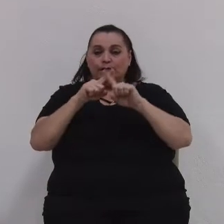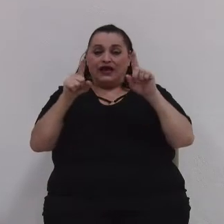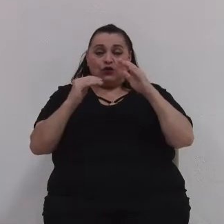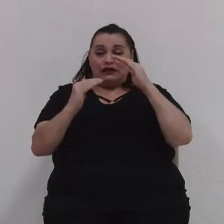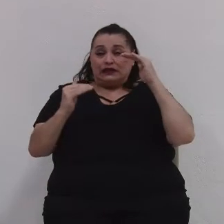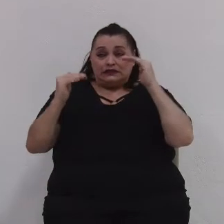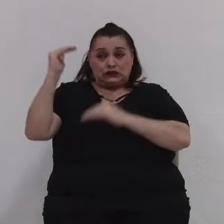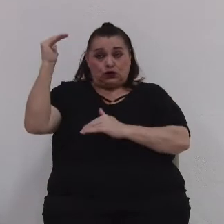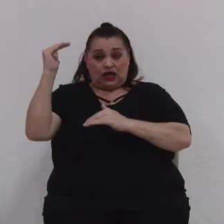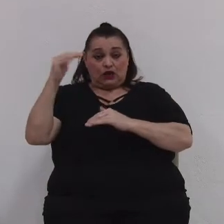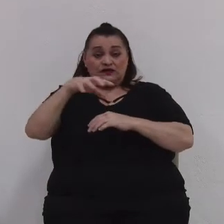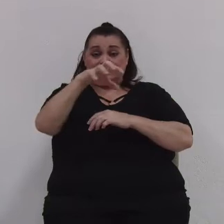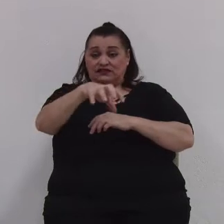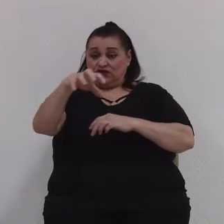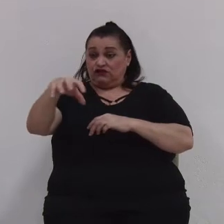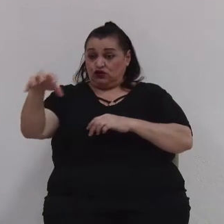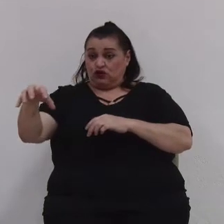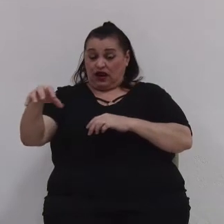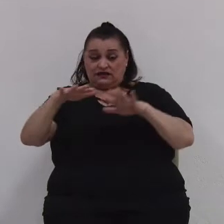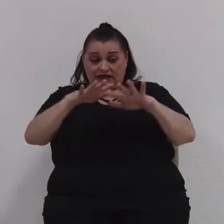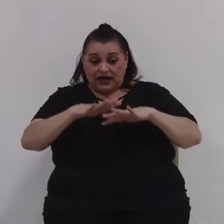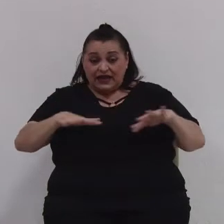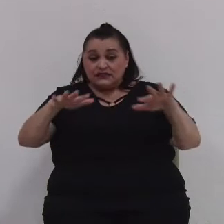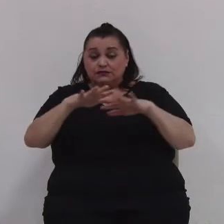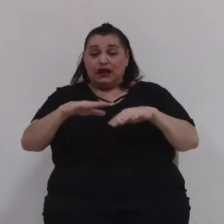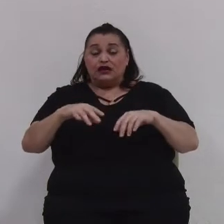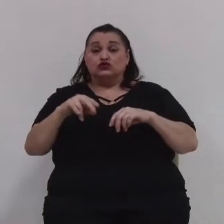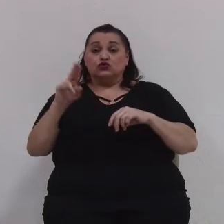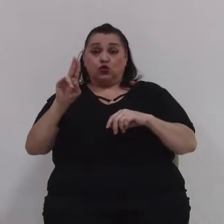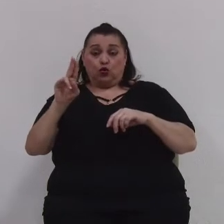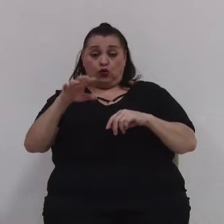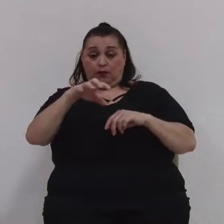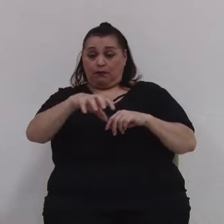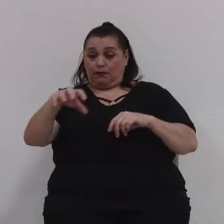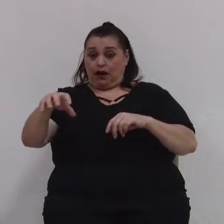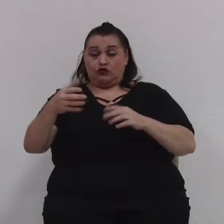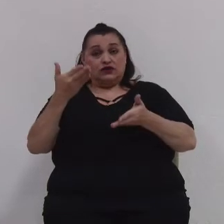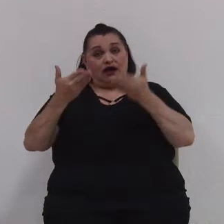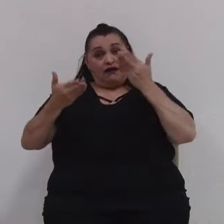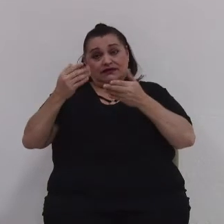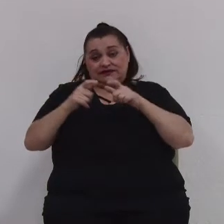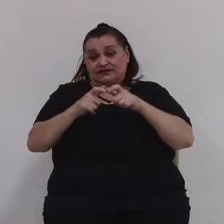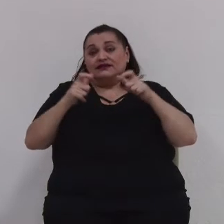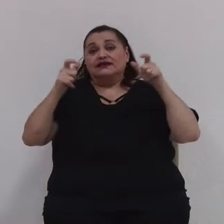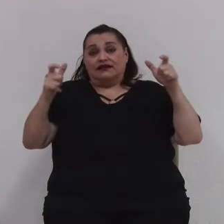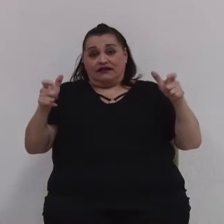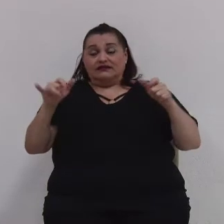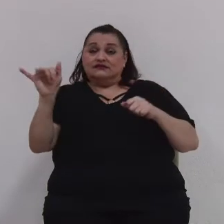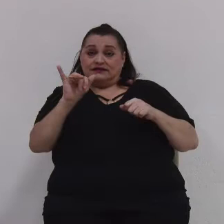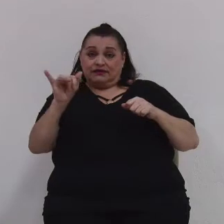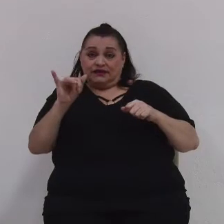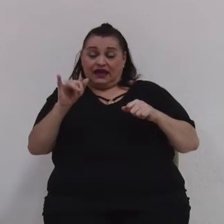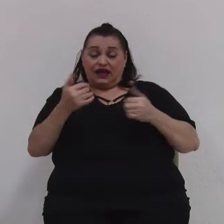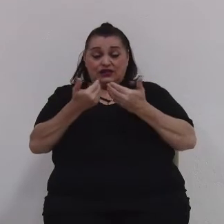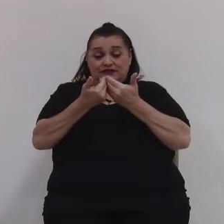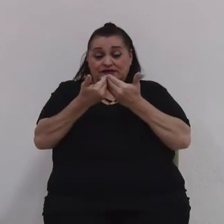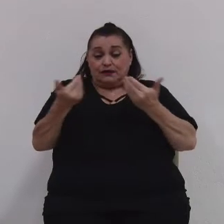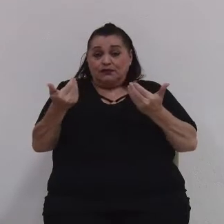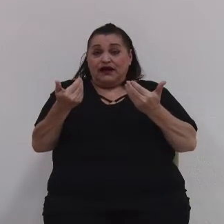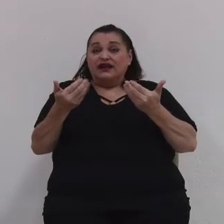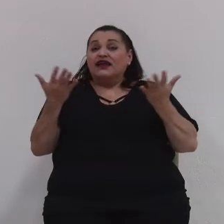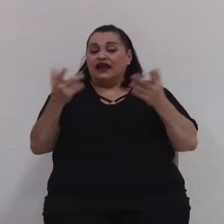desigualdades territoriales en espacios urbanos a veces son tan grandes, aunque lo que nos separe sea